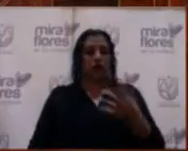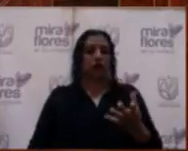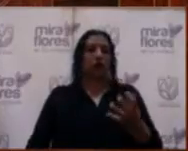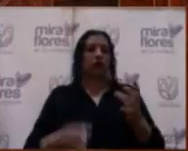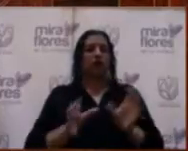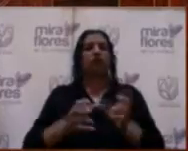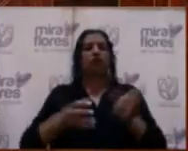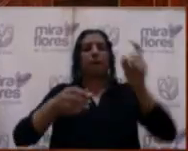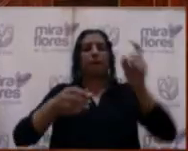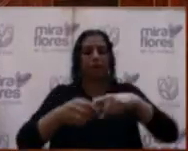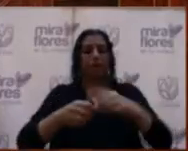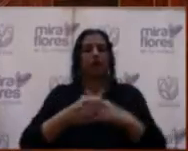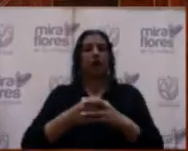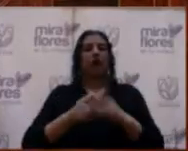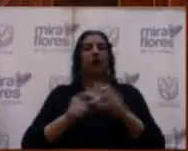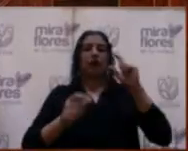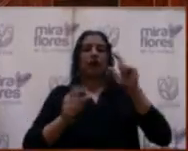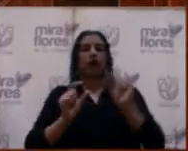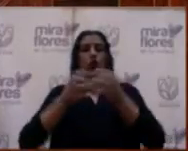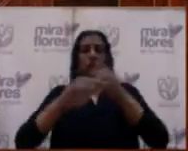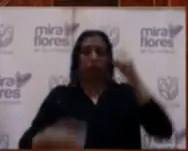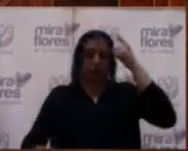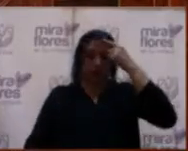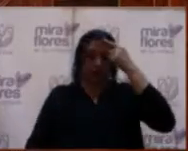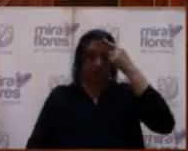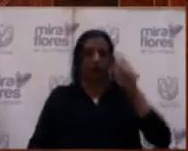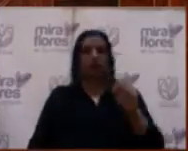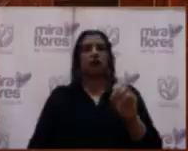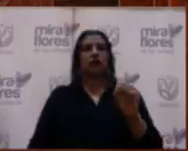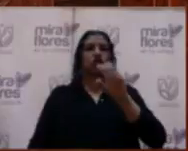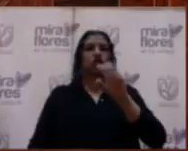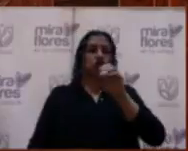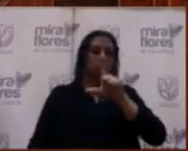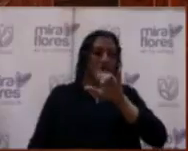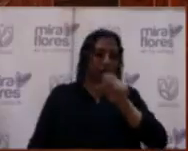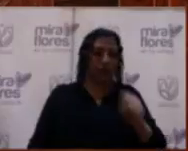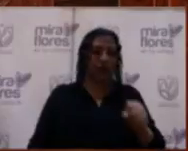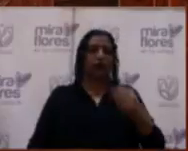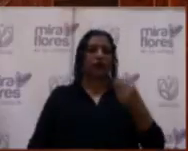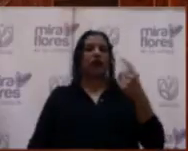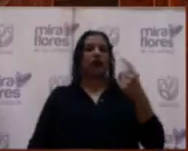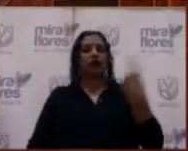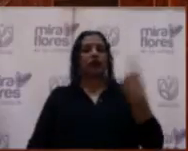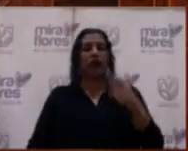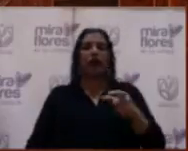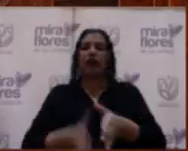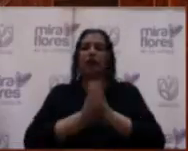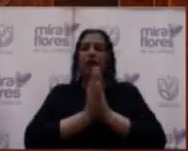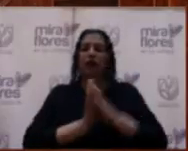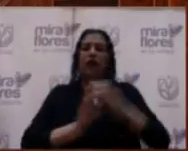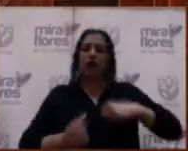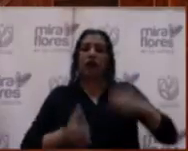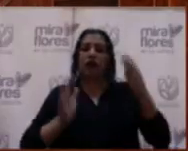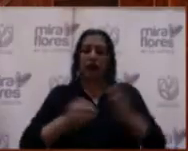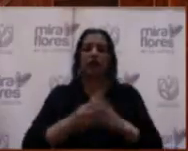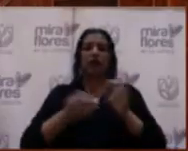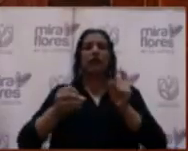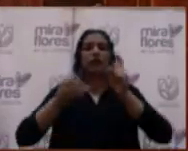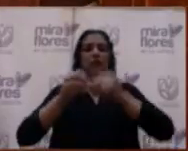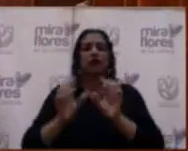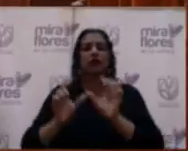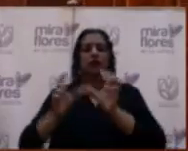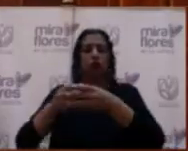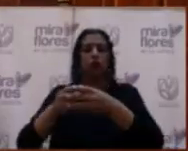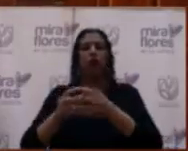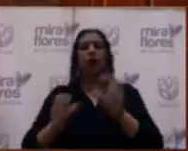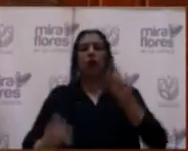miembro del Partido Solidaridad Nacional para pedirle que hable con el alcalde Castañeda, que es también miembro del Partido Solidaridad